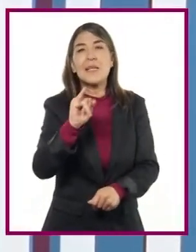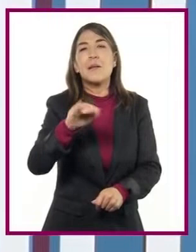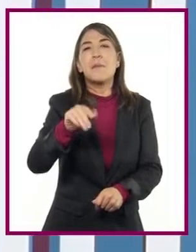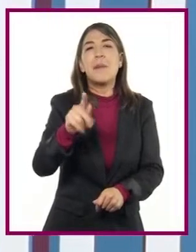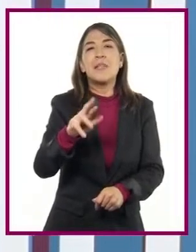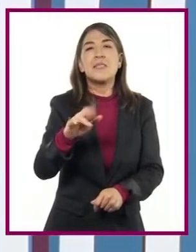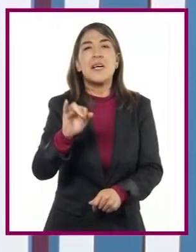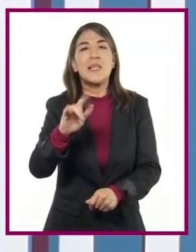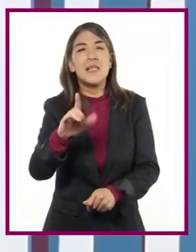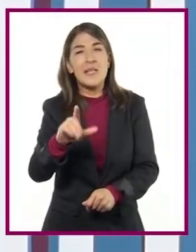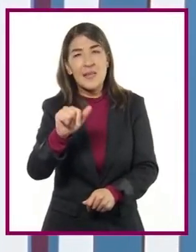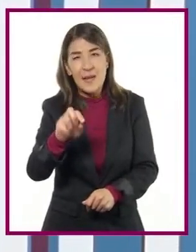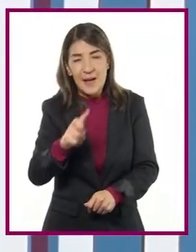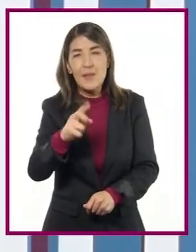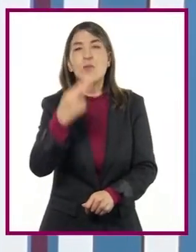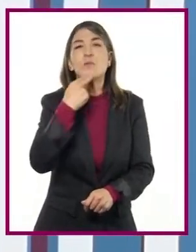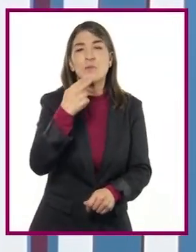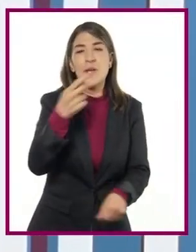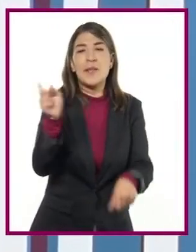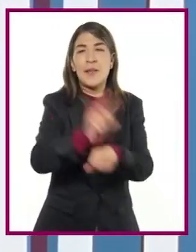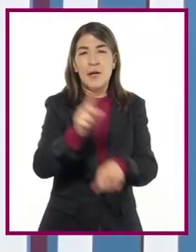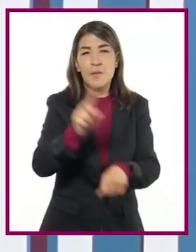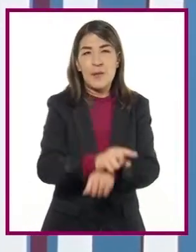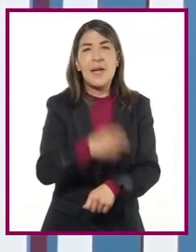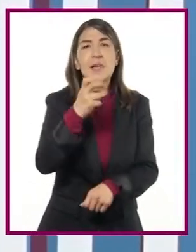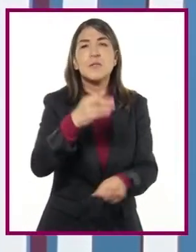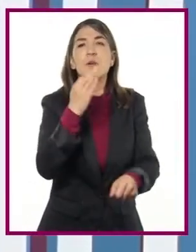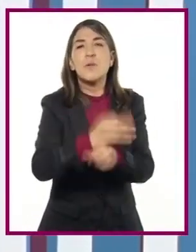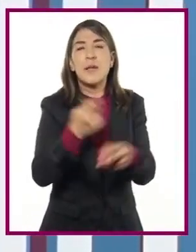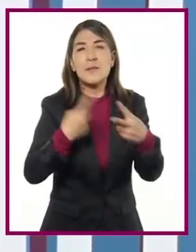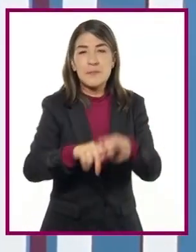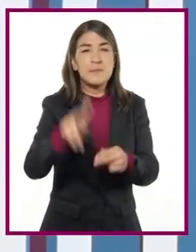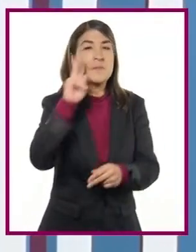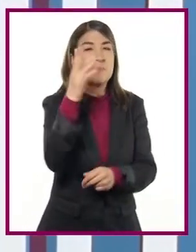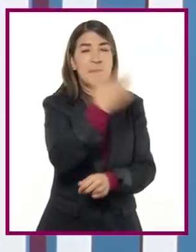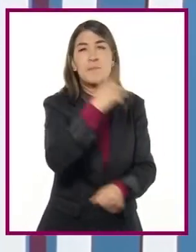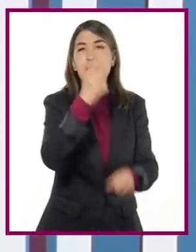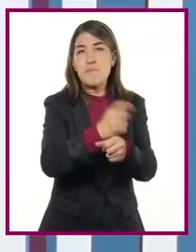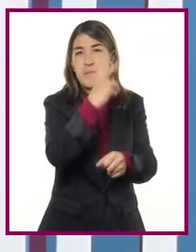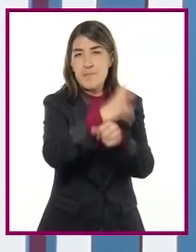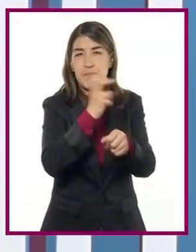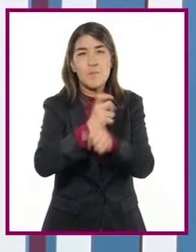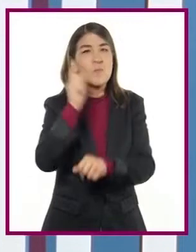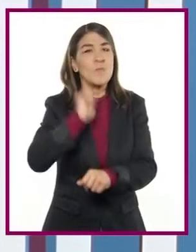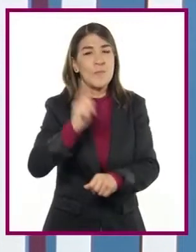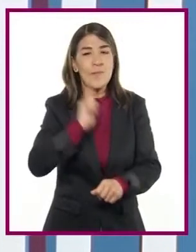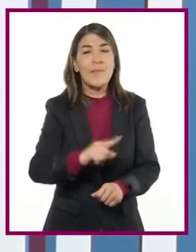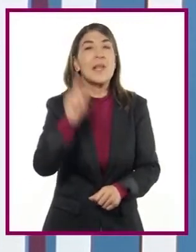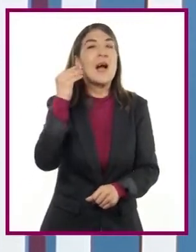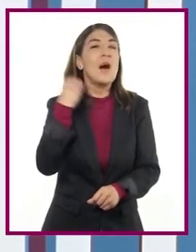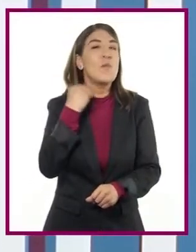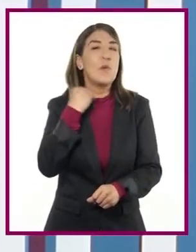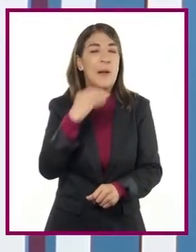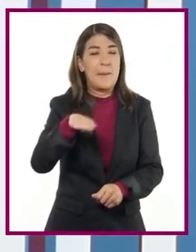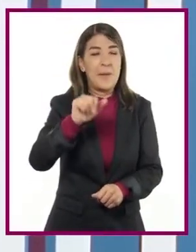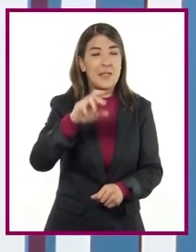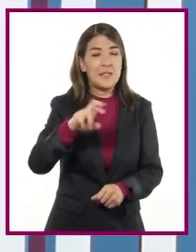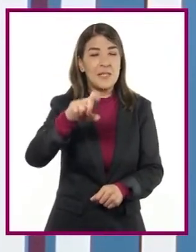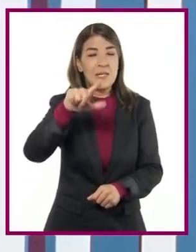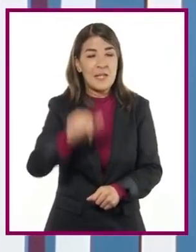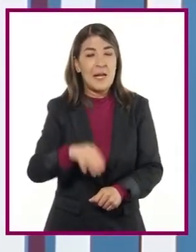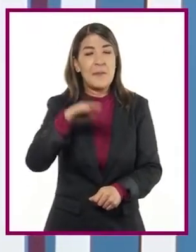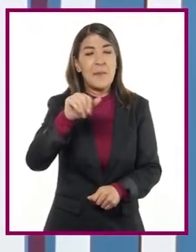labor diaria. Para iniciar, les invito a ver y escuchar a nuestra primera invitada, la abogada Marcela Martínez